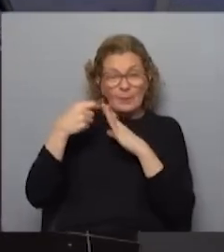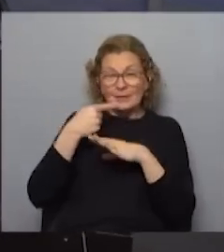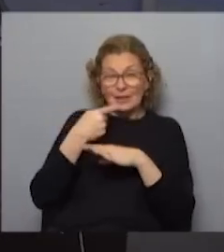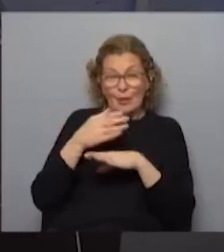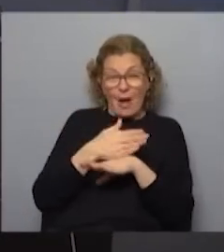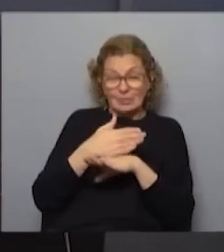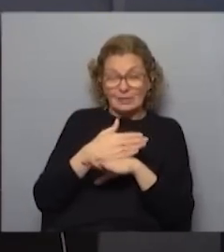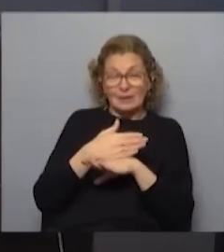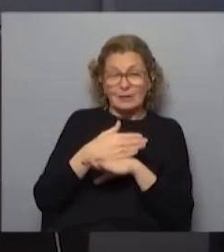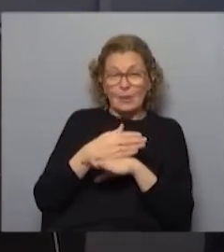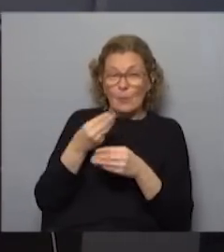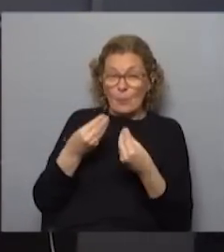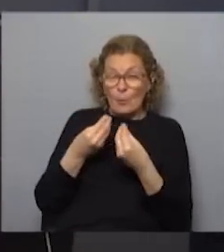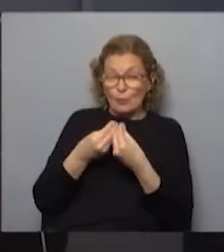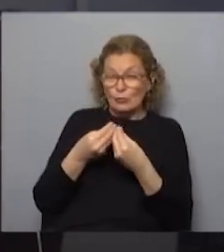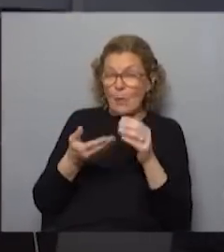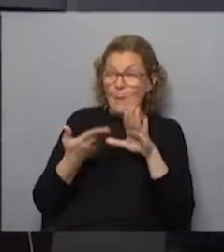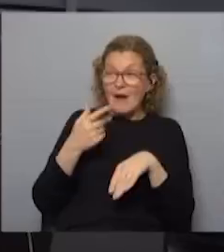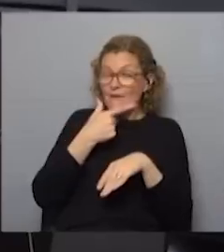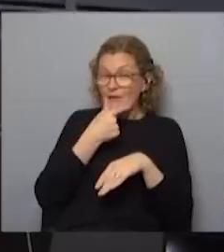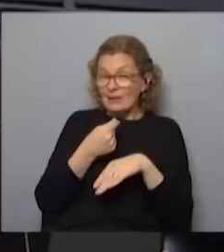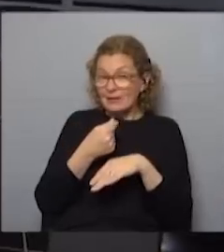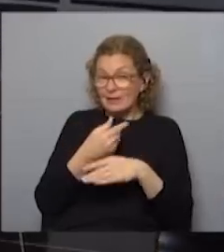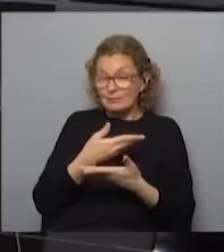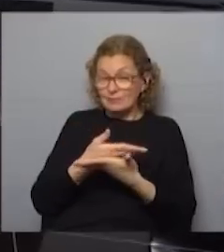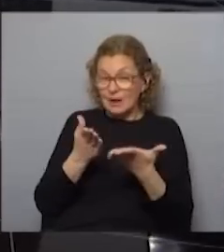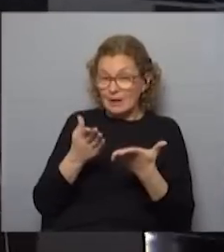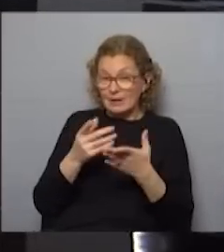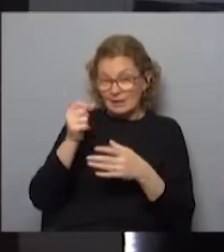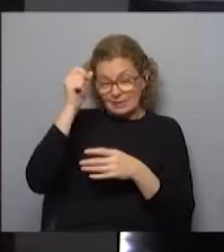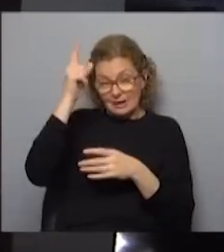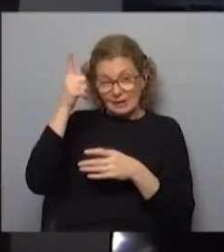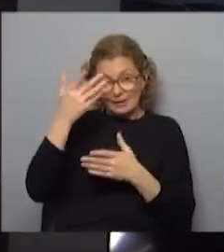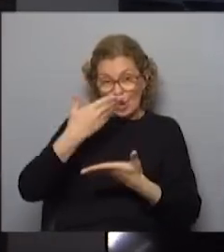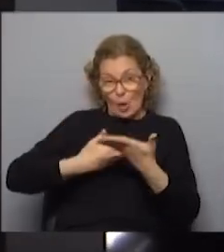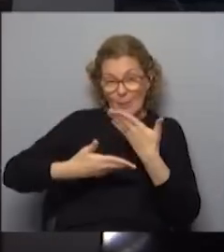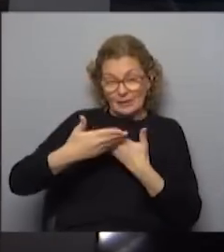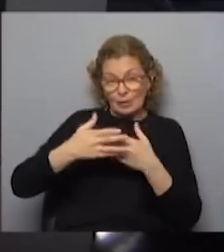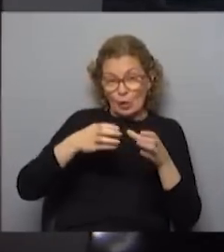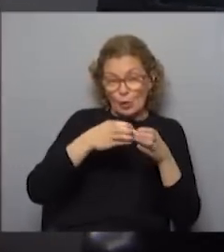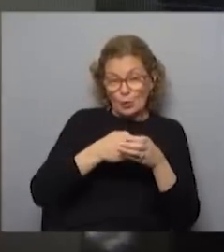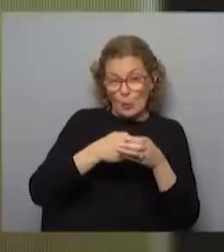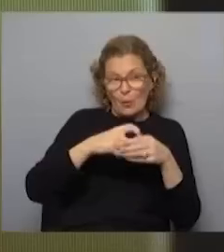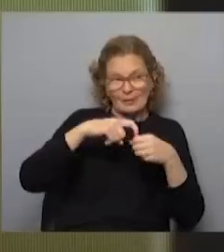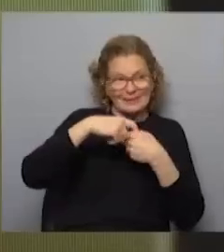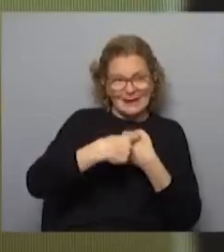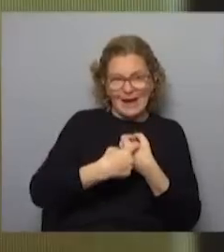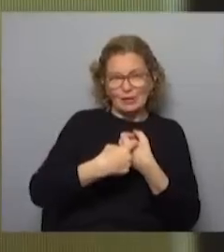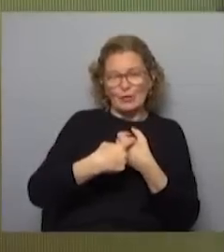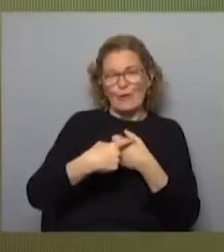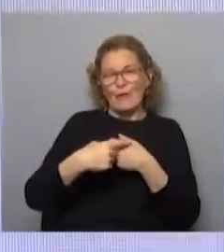advertido era mucho más fácil desplegar actividades de inteligencia compartidos de izquierda y sindicatos verdad